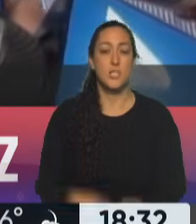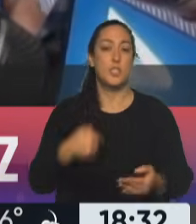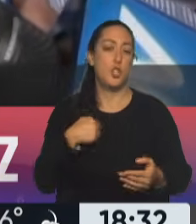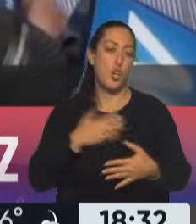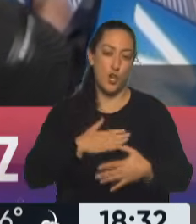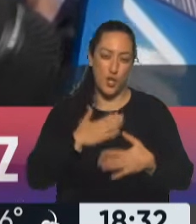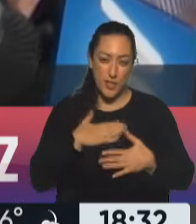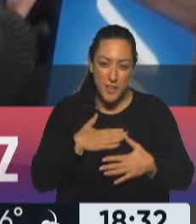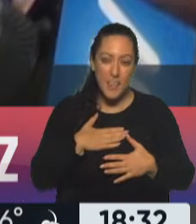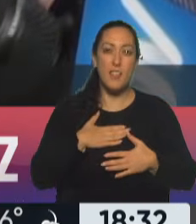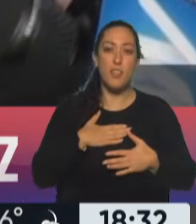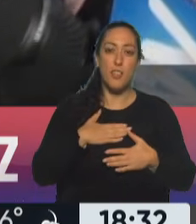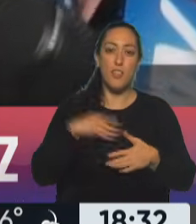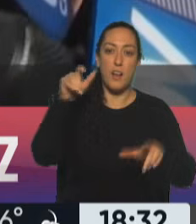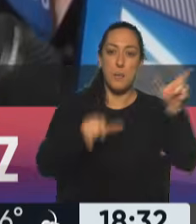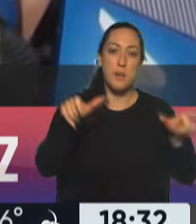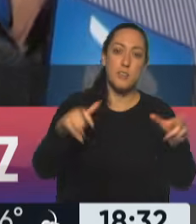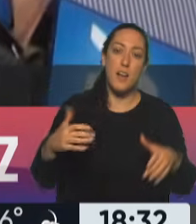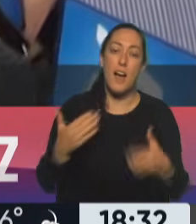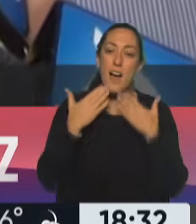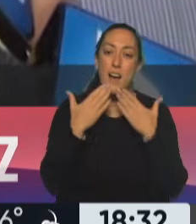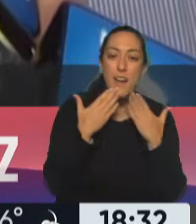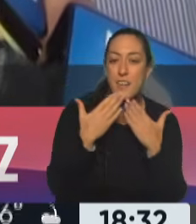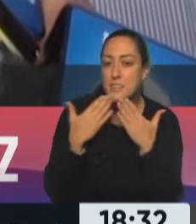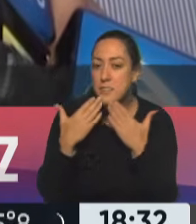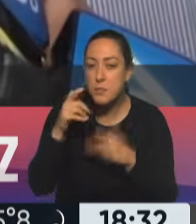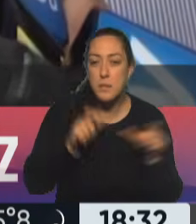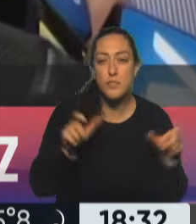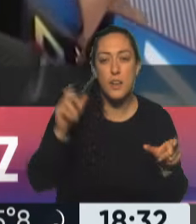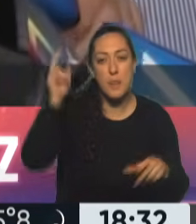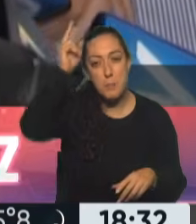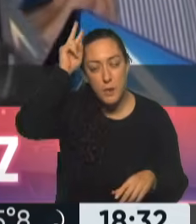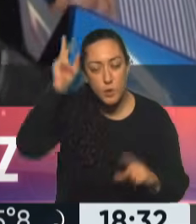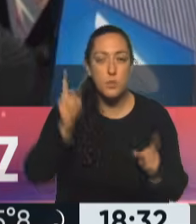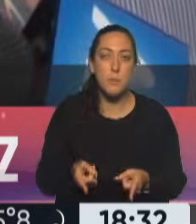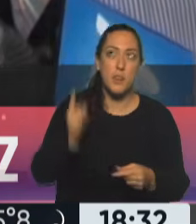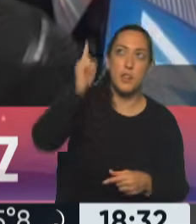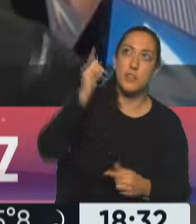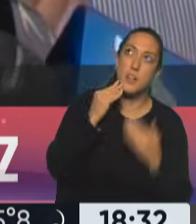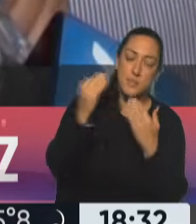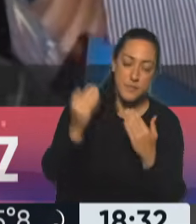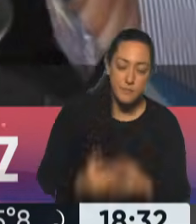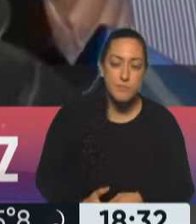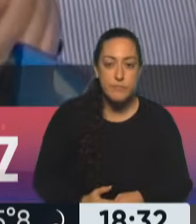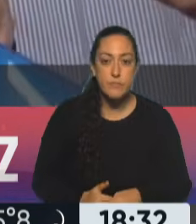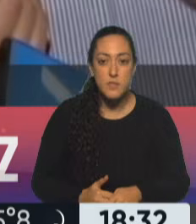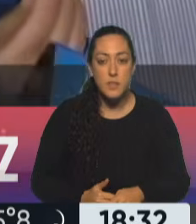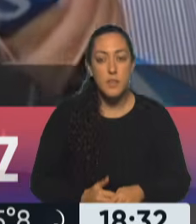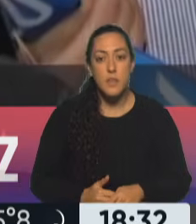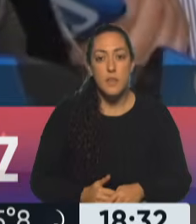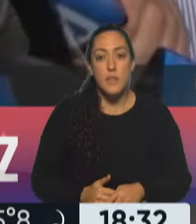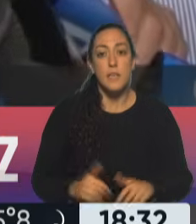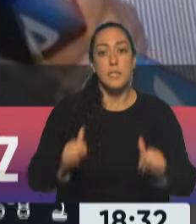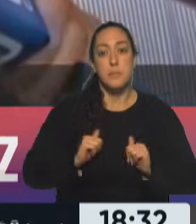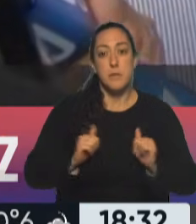Contenta, agradecida por supuesto con todos los peruanos, con Dios. Creo que tenemos que esperar